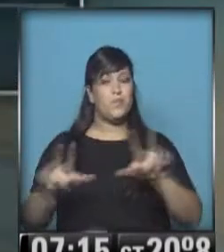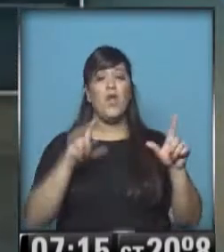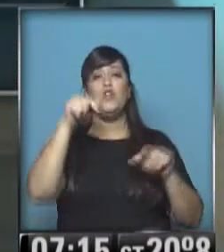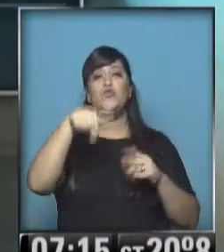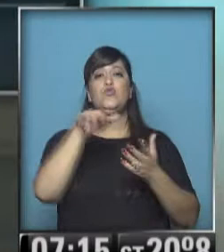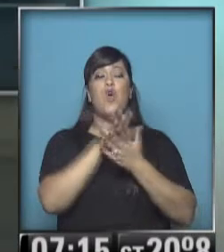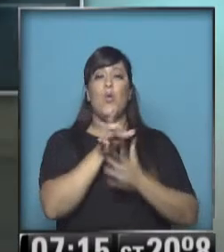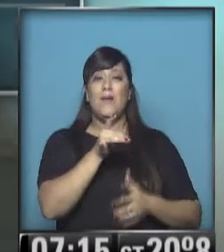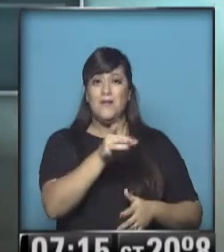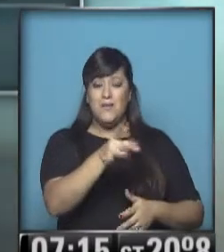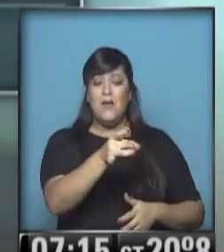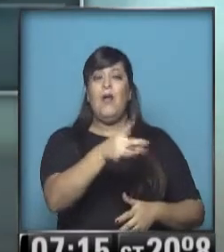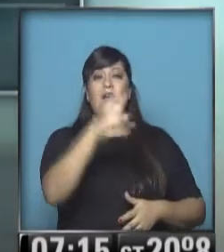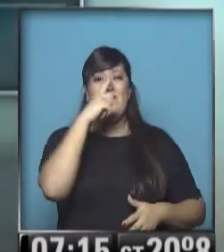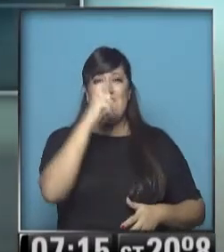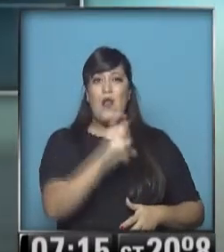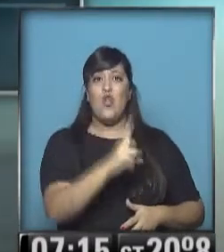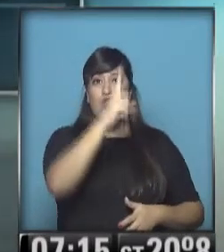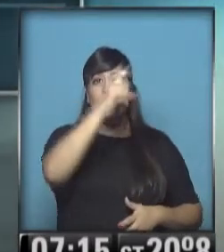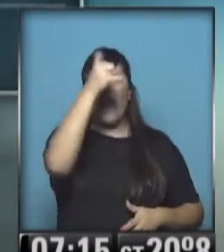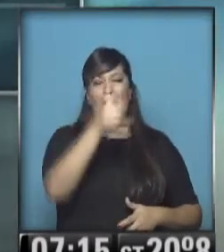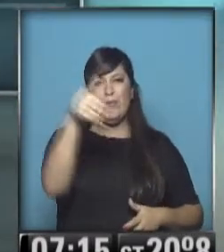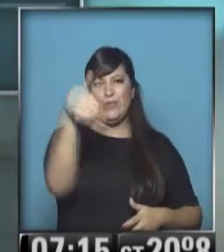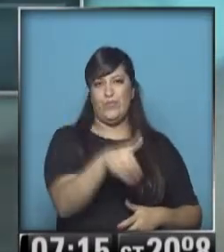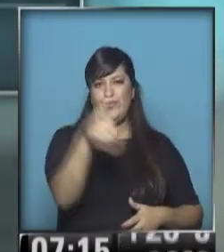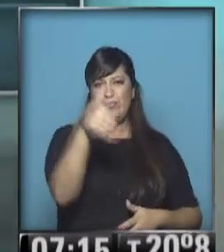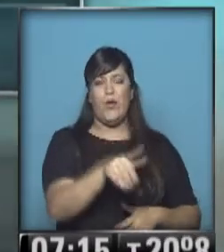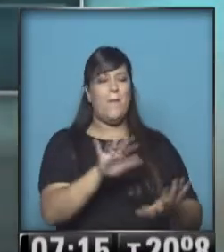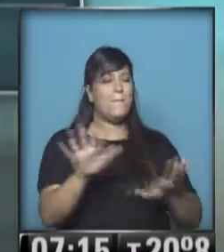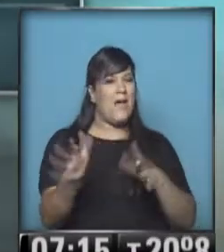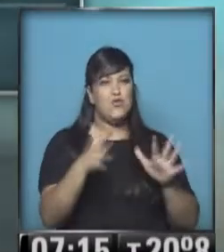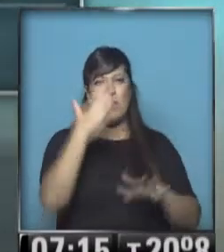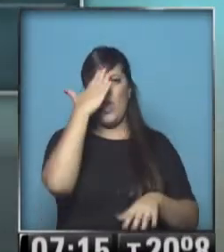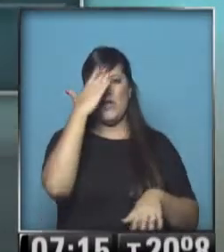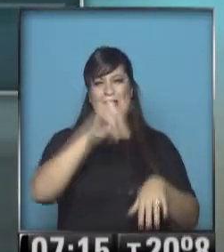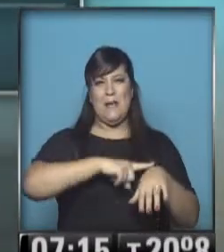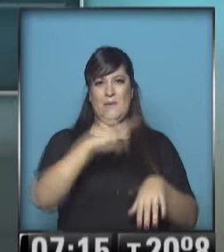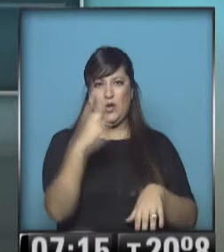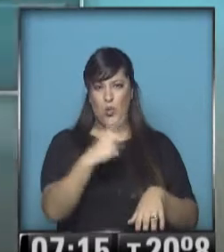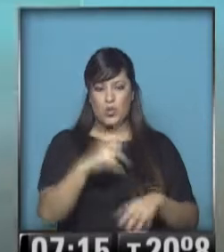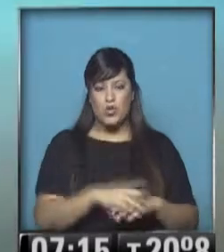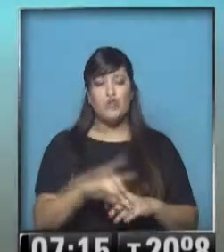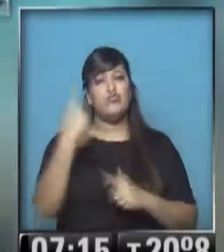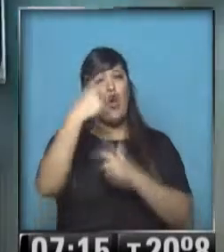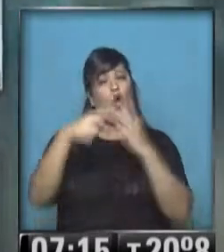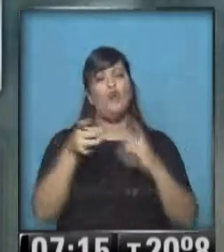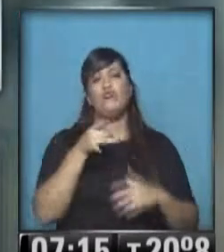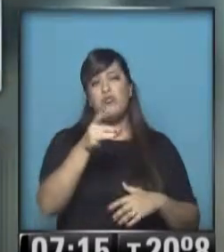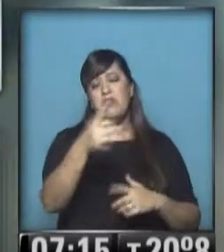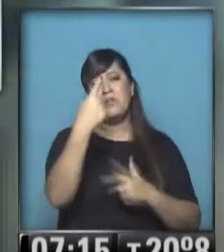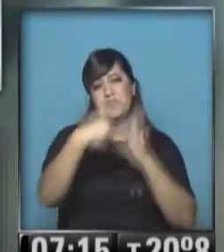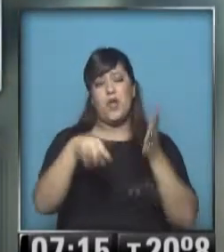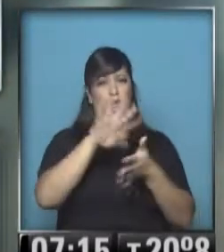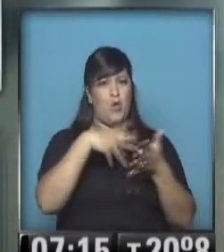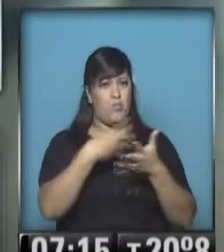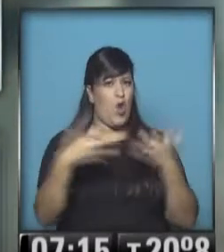recordar que el ferrocarril Belgrano Norte está operando con demoras de aproximadamente unos 15 minutos. El resto de los trenes de acuerdo a sus